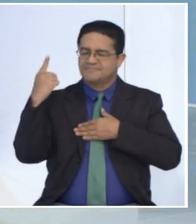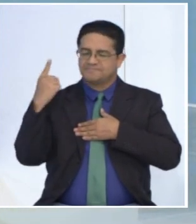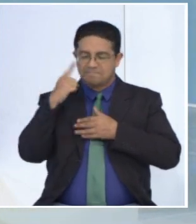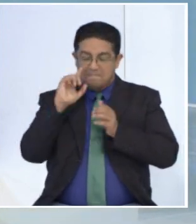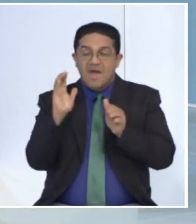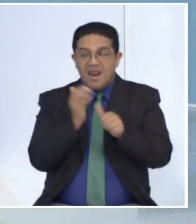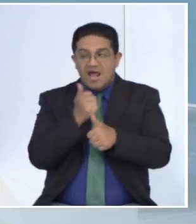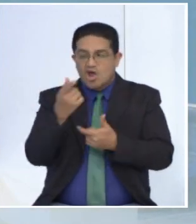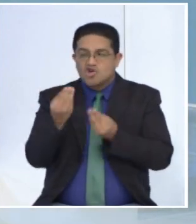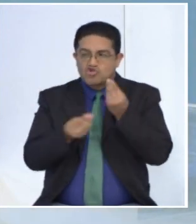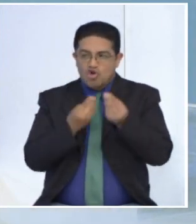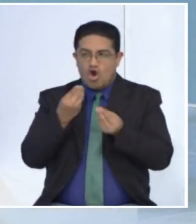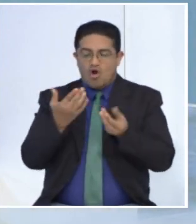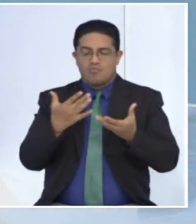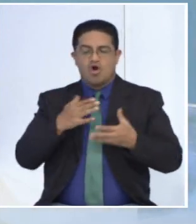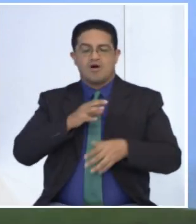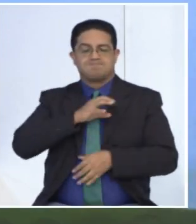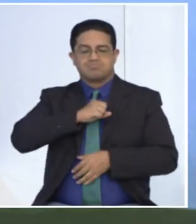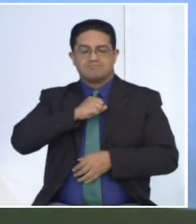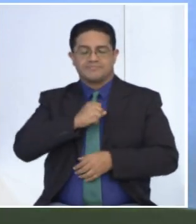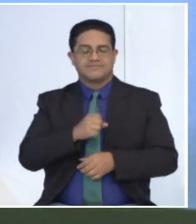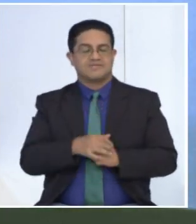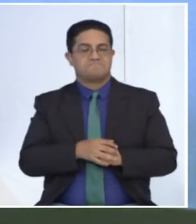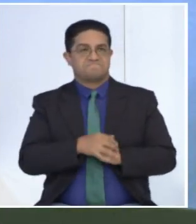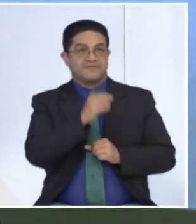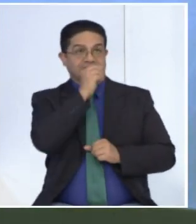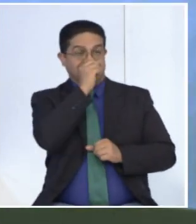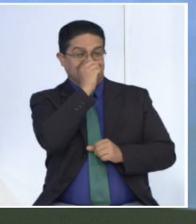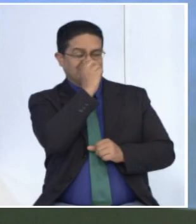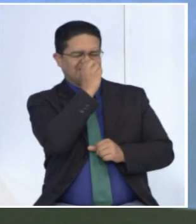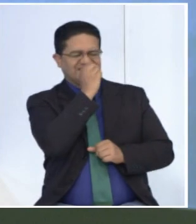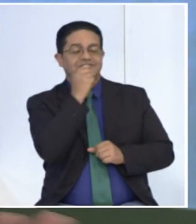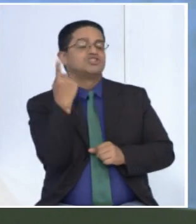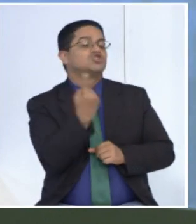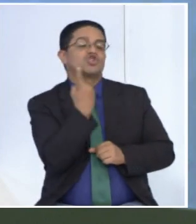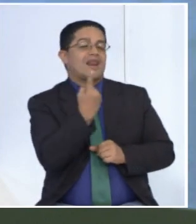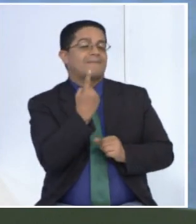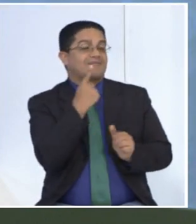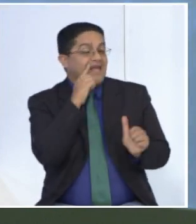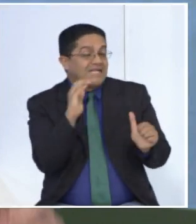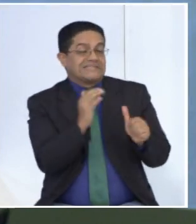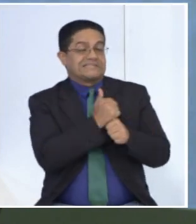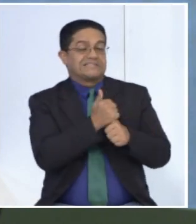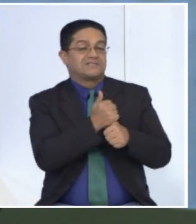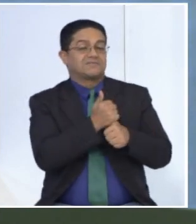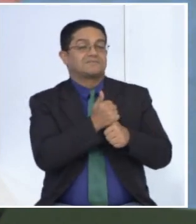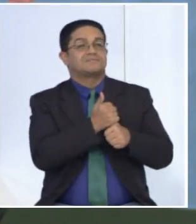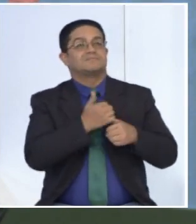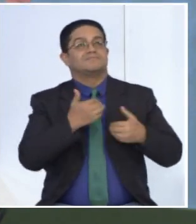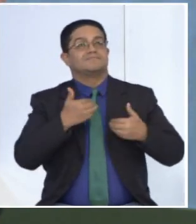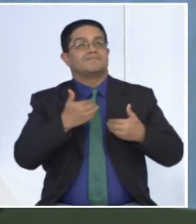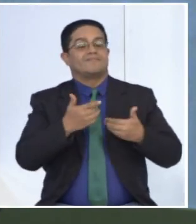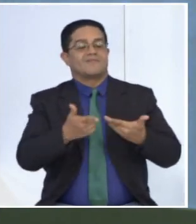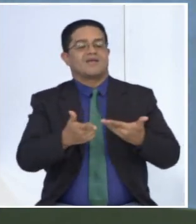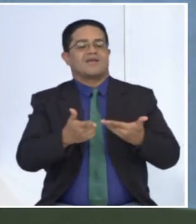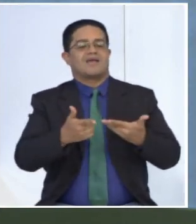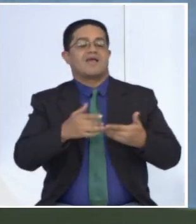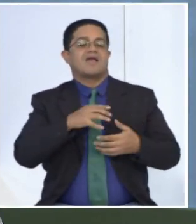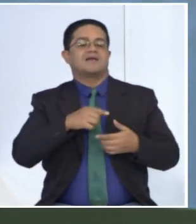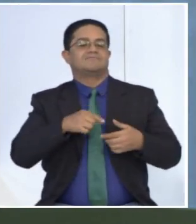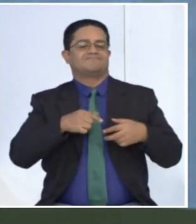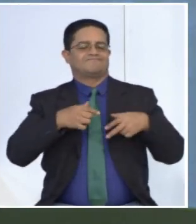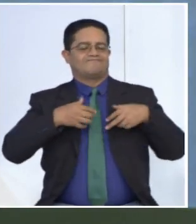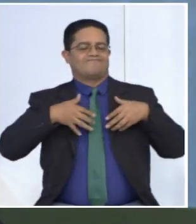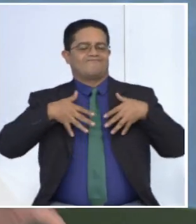insuficiencia venosa profunda en este paciente. No solamente insuficiencia venosa, sino acordémonos que la vasculatura tenemos vasculatura arterial y vasculatura